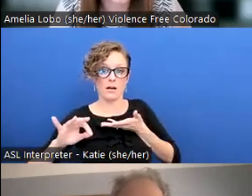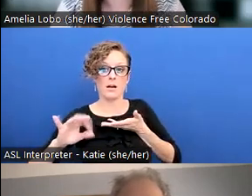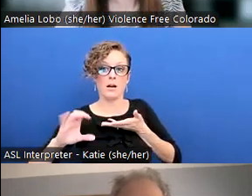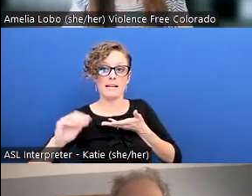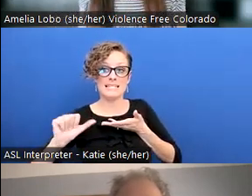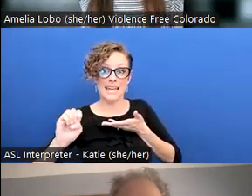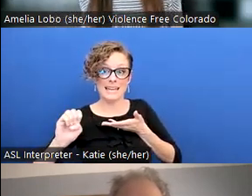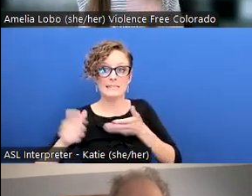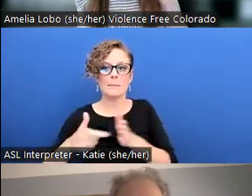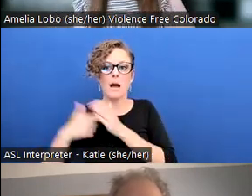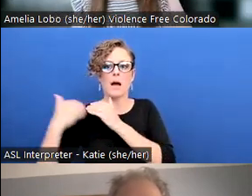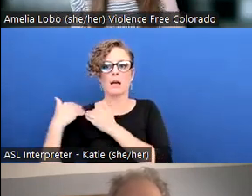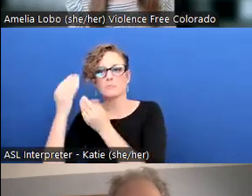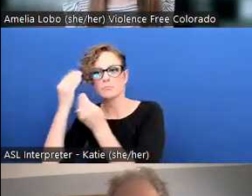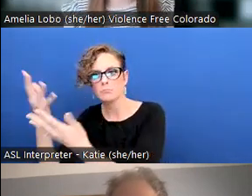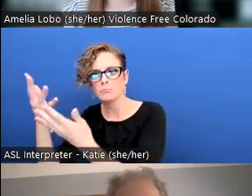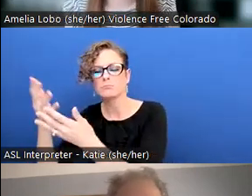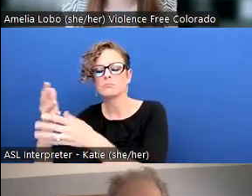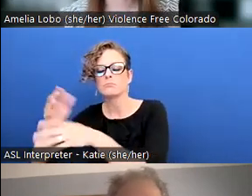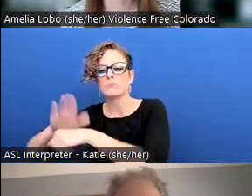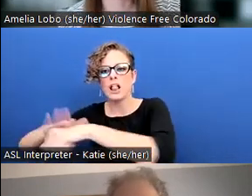También siempre que ocurra